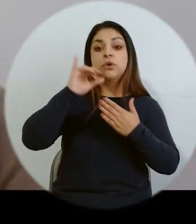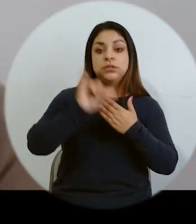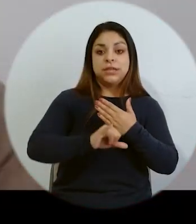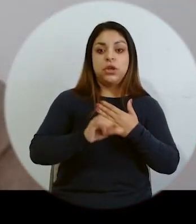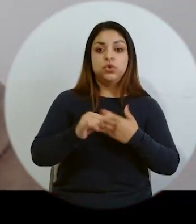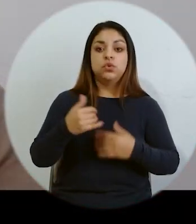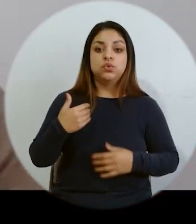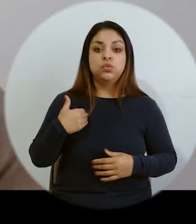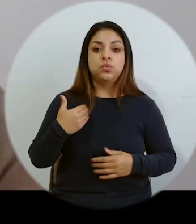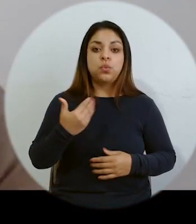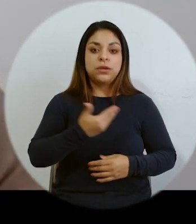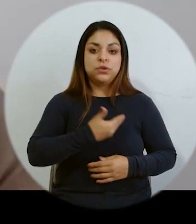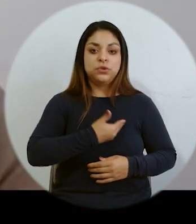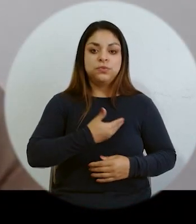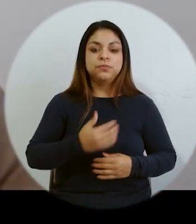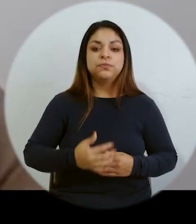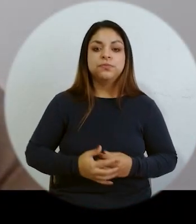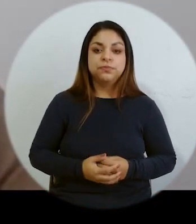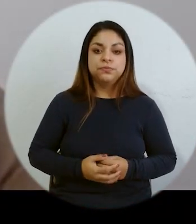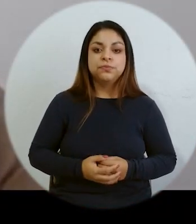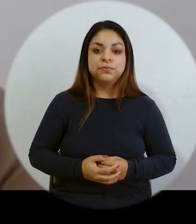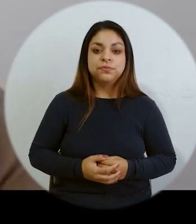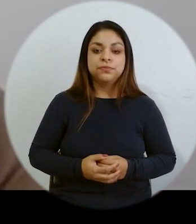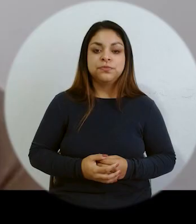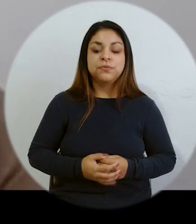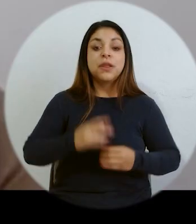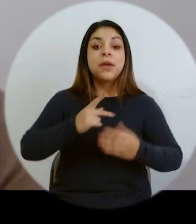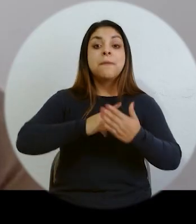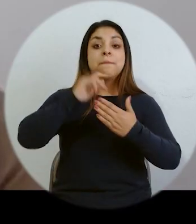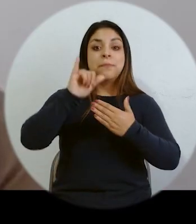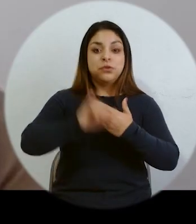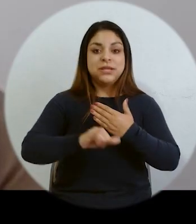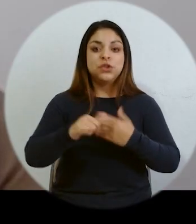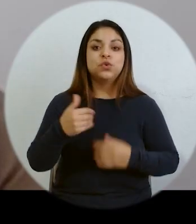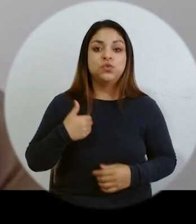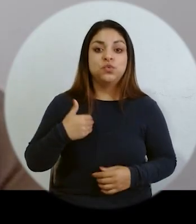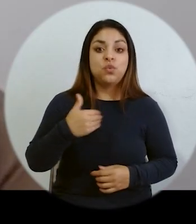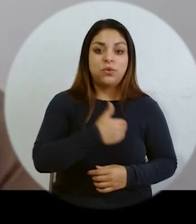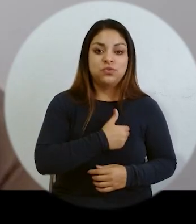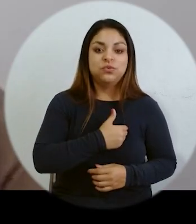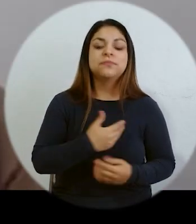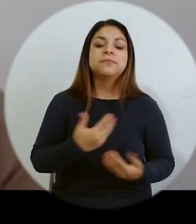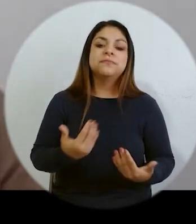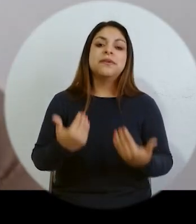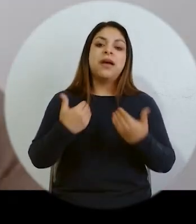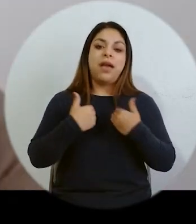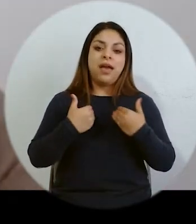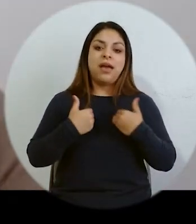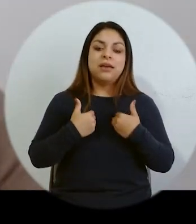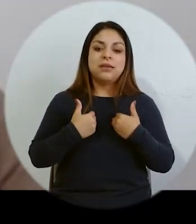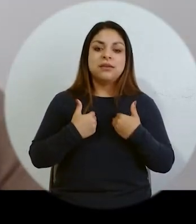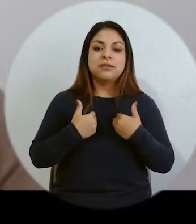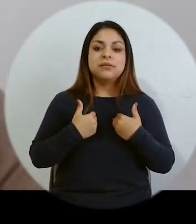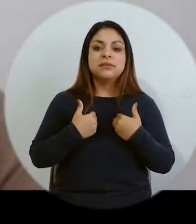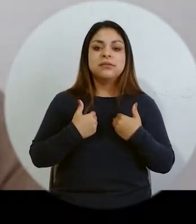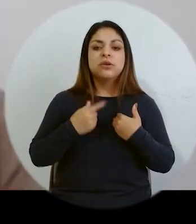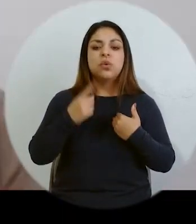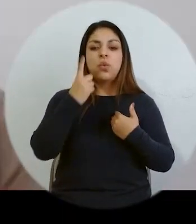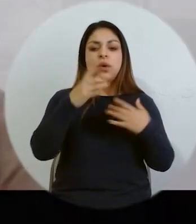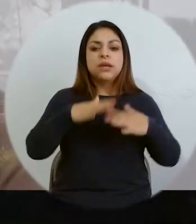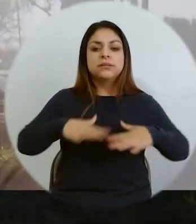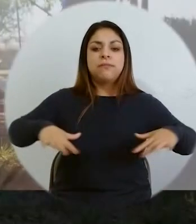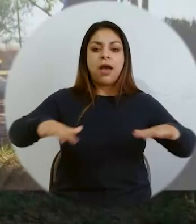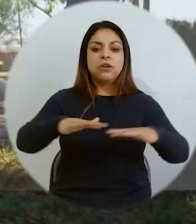En los proyectos nuestros existe lo que llamamos un espacio seguro, que es atención psicológica. Entonces,